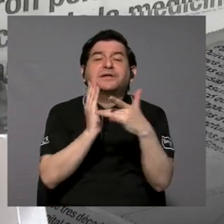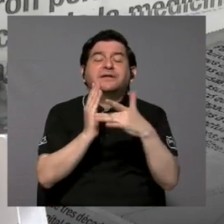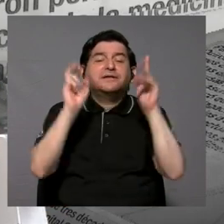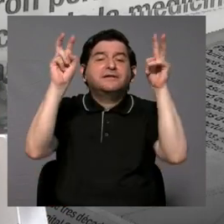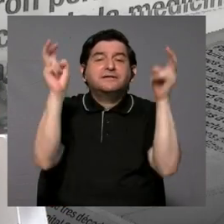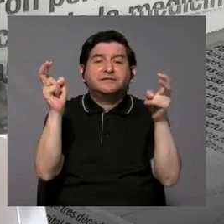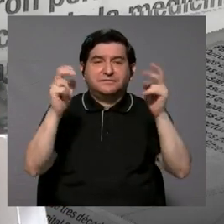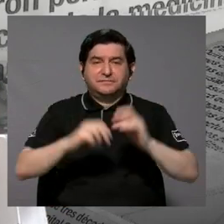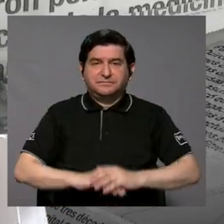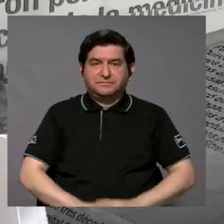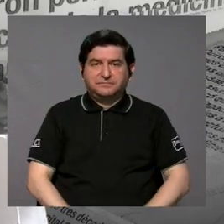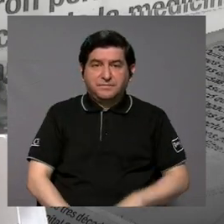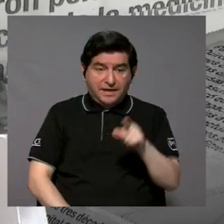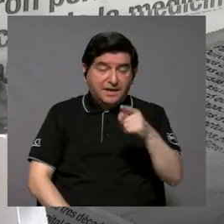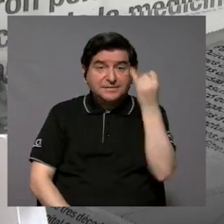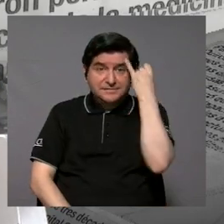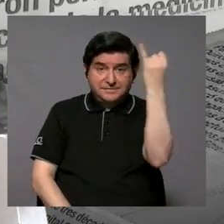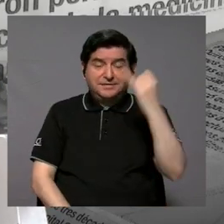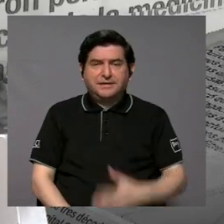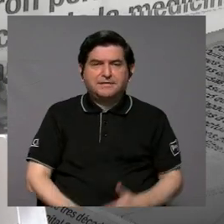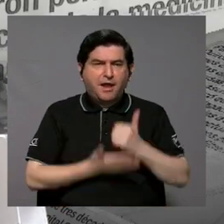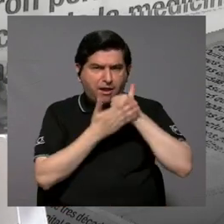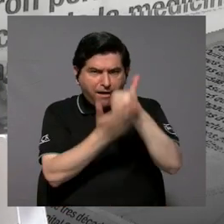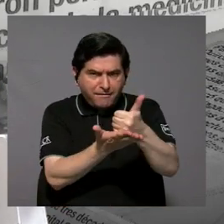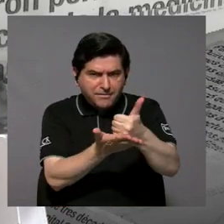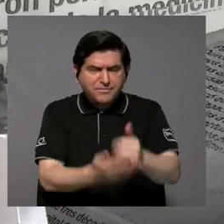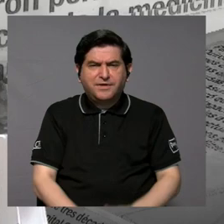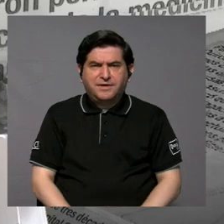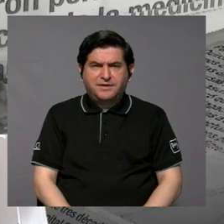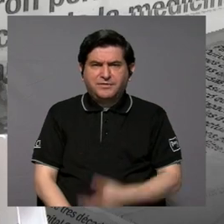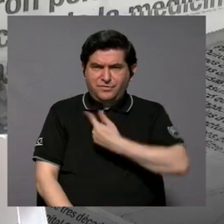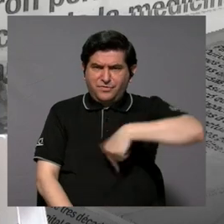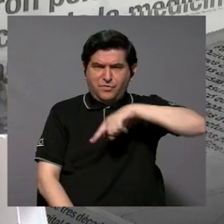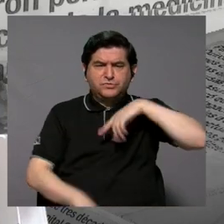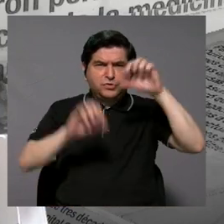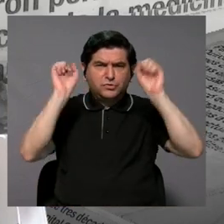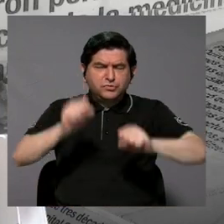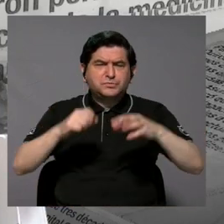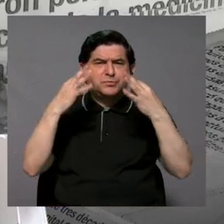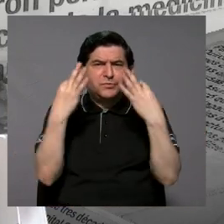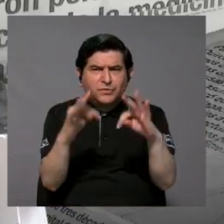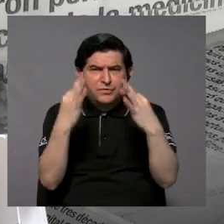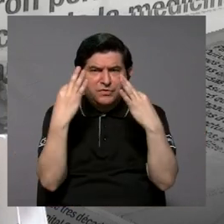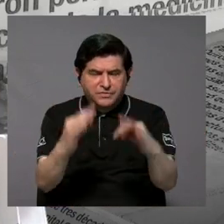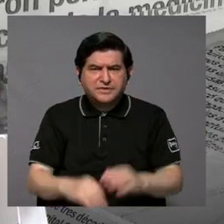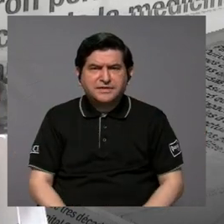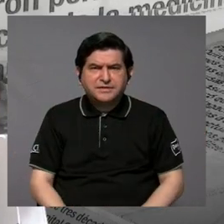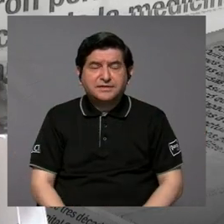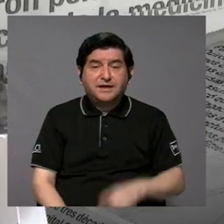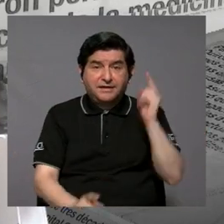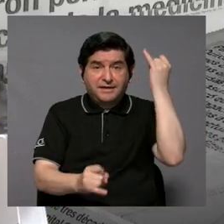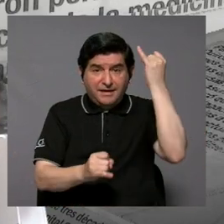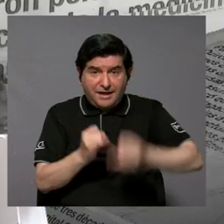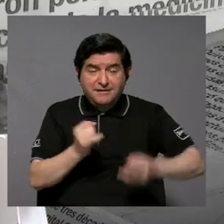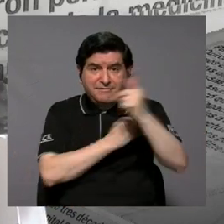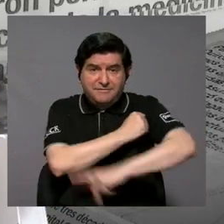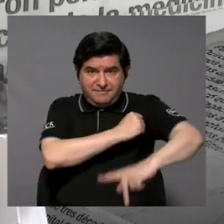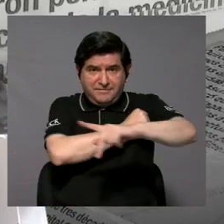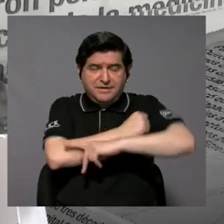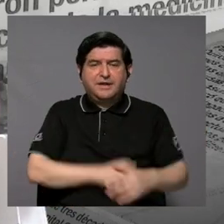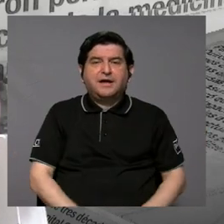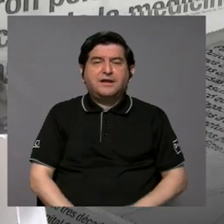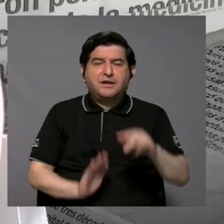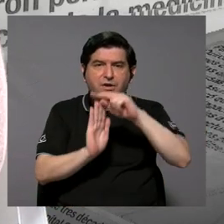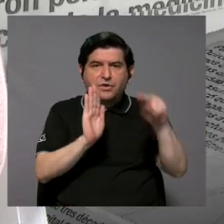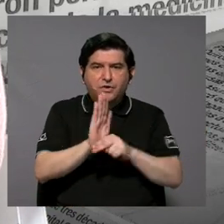el tema. Ese es el espíritu, colaborar, ver cómo ayudamos para tratar de llegar a que haya finalmente en el país un